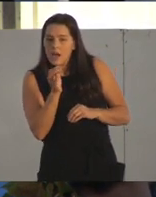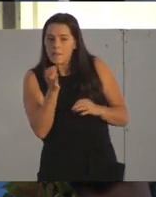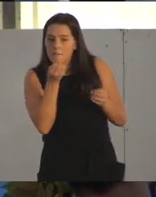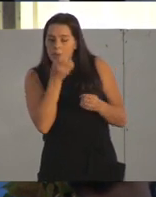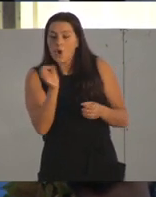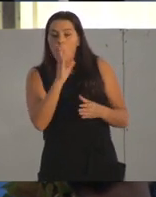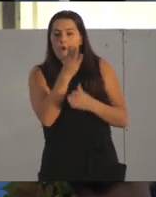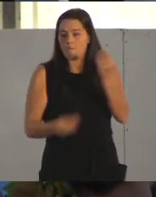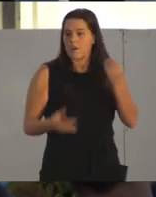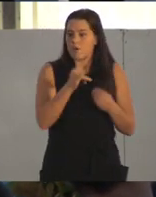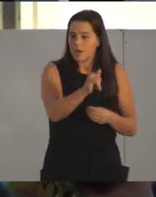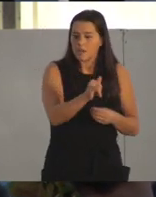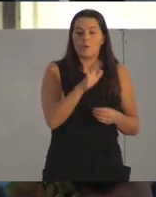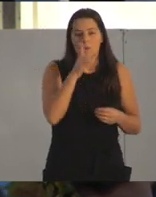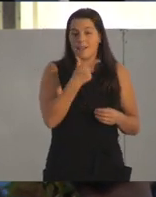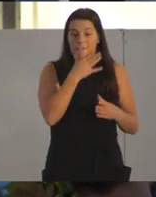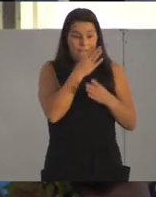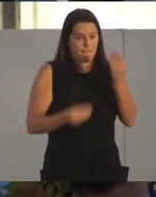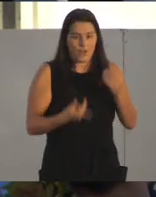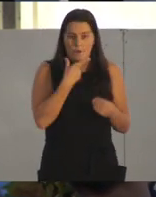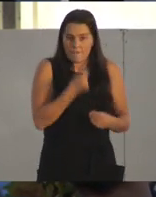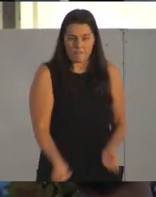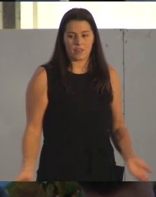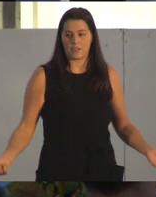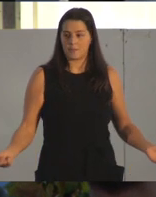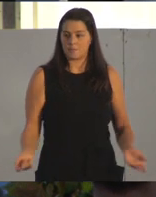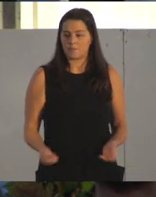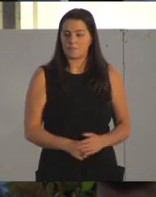Porque es fácil meter la pata.